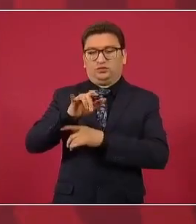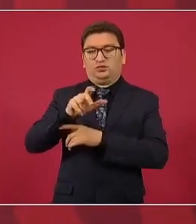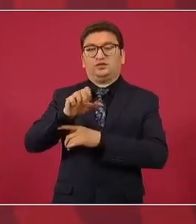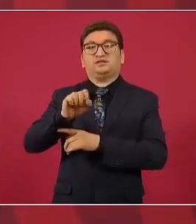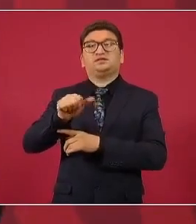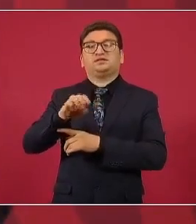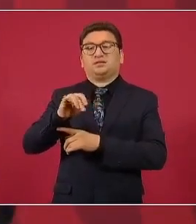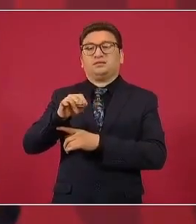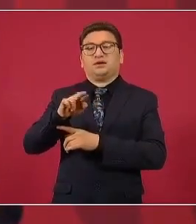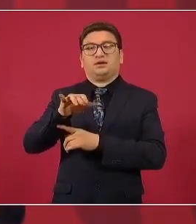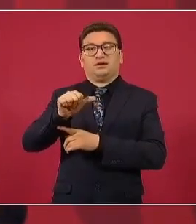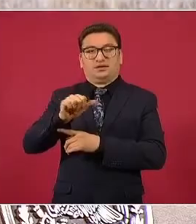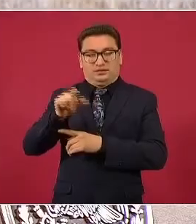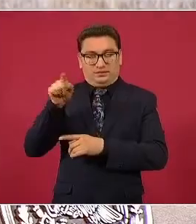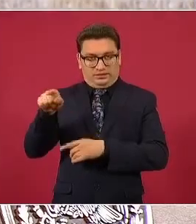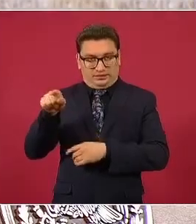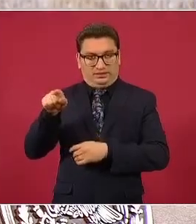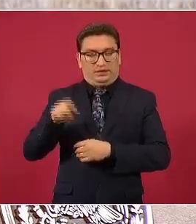María Alcalde,